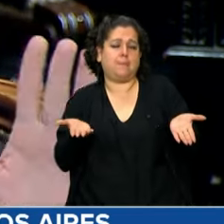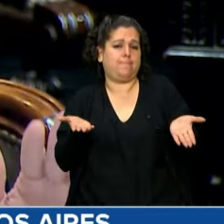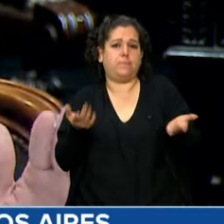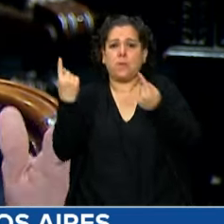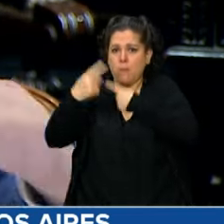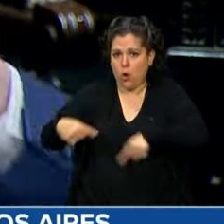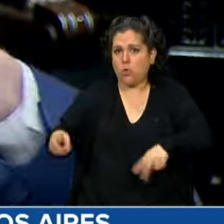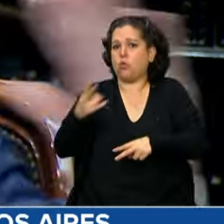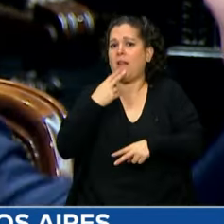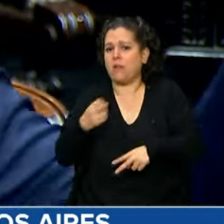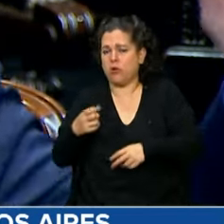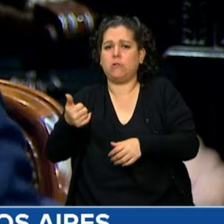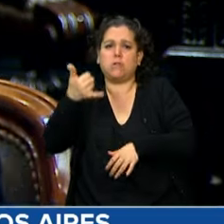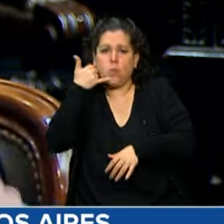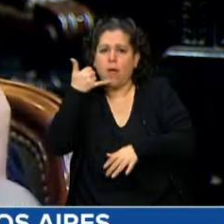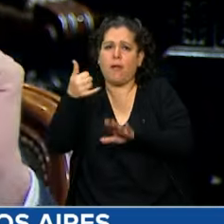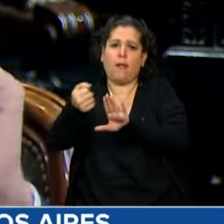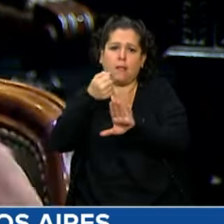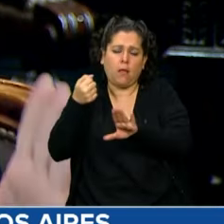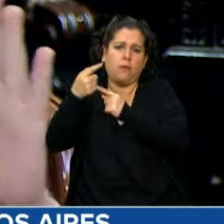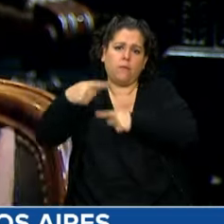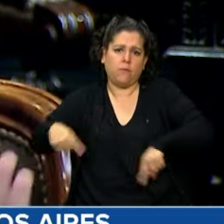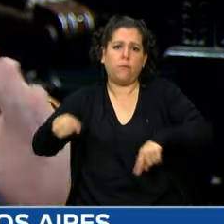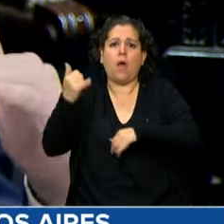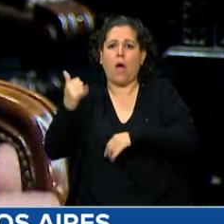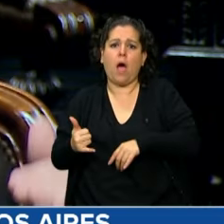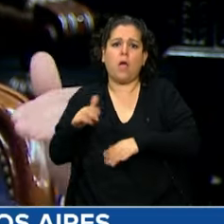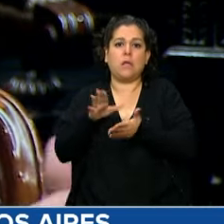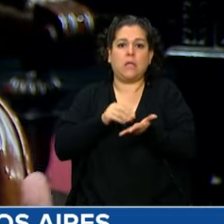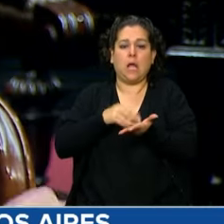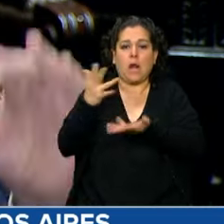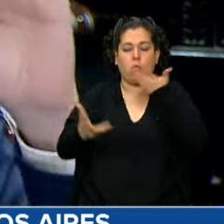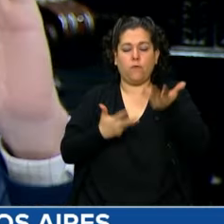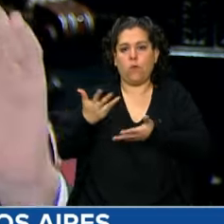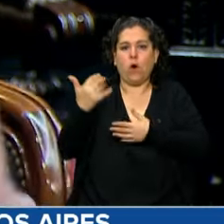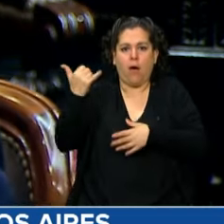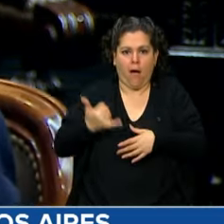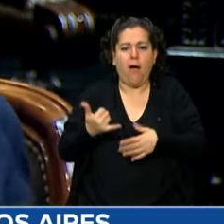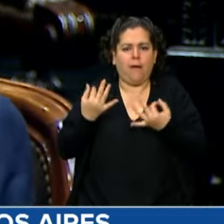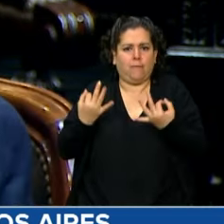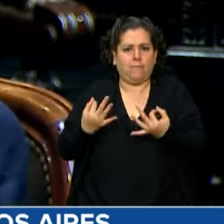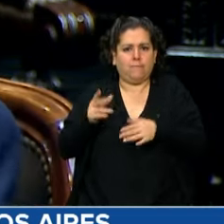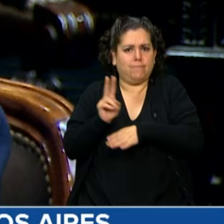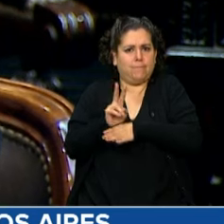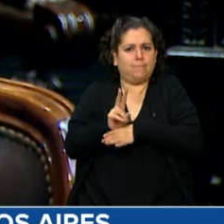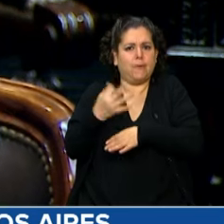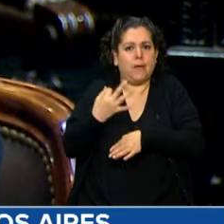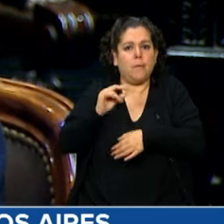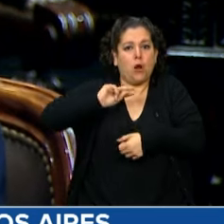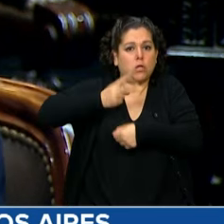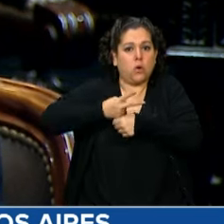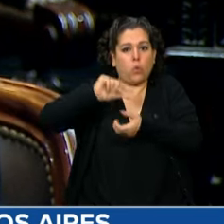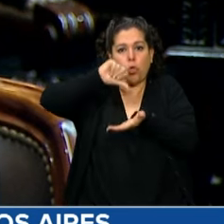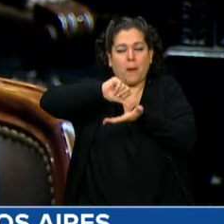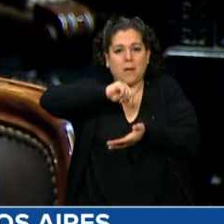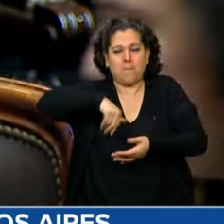productos electrónicos que gozan de la más amplia protección en la provincia de tierra del fuego el país segundo país más caro